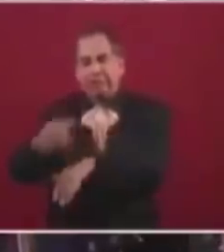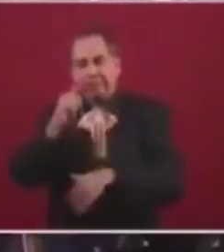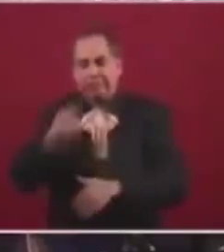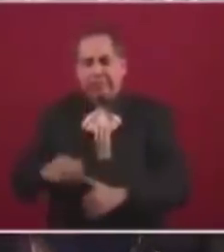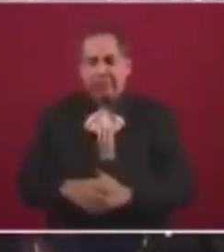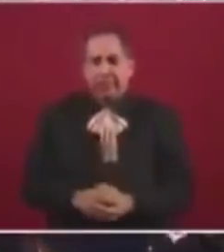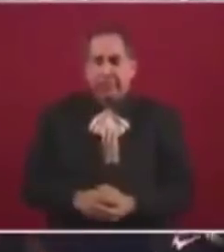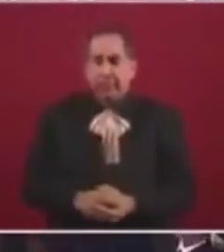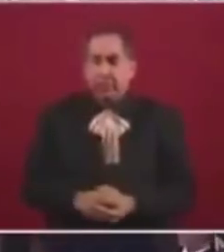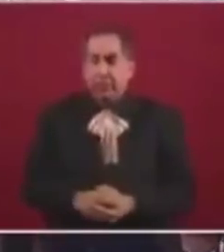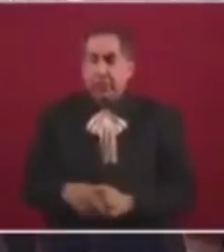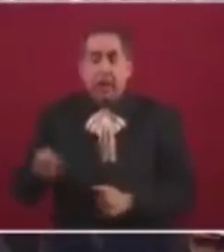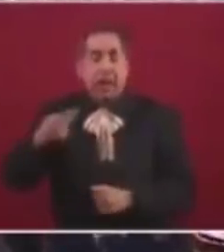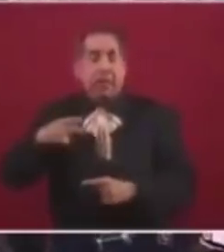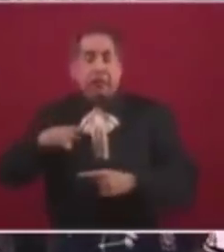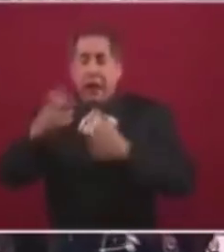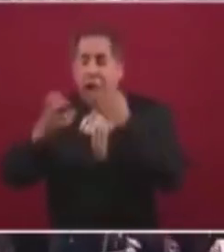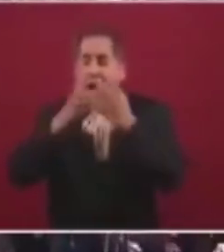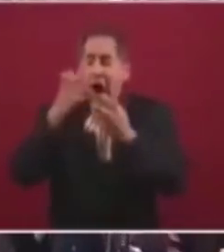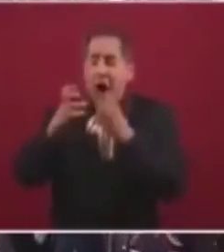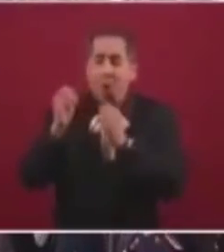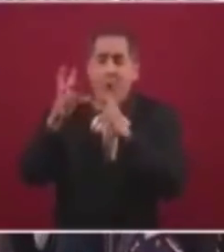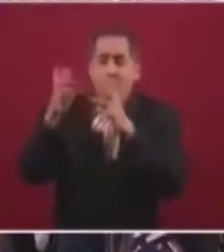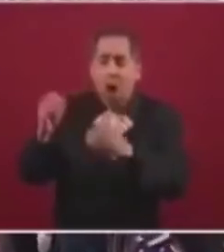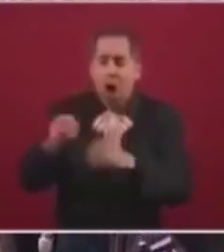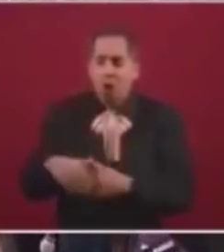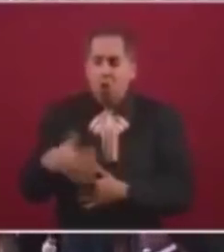mis respetos! ¡Uy! ¡Mire! ¡Mis